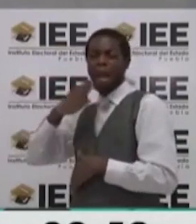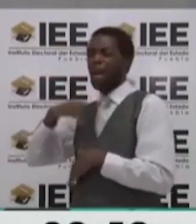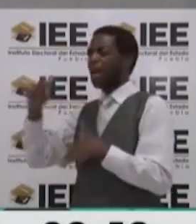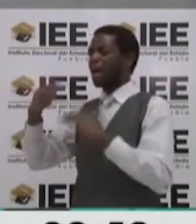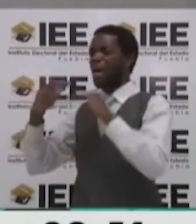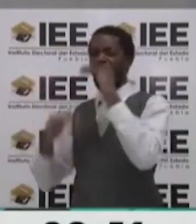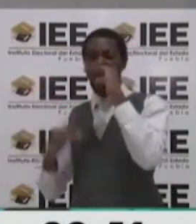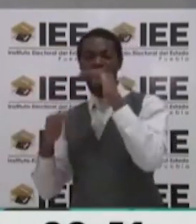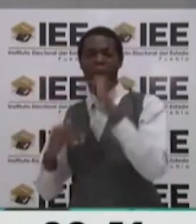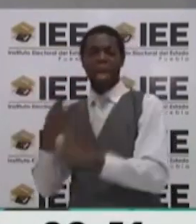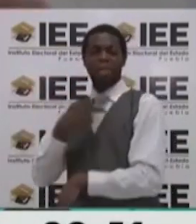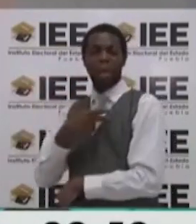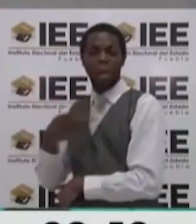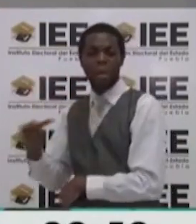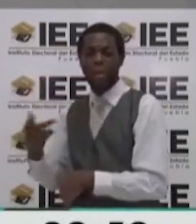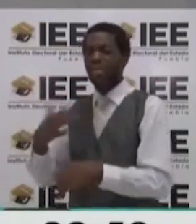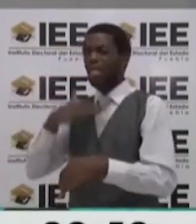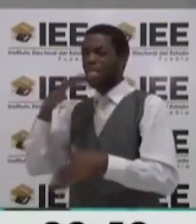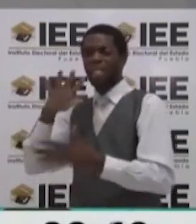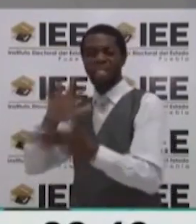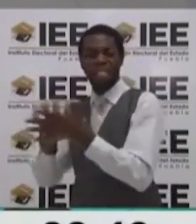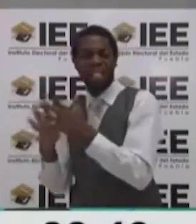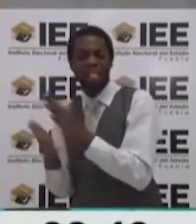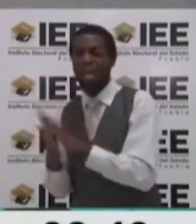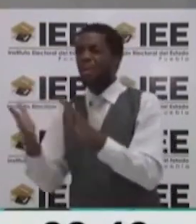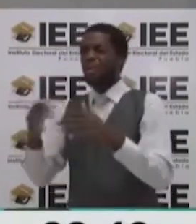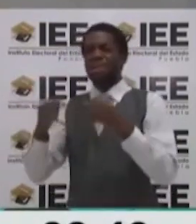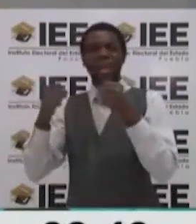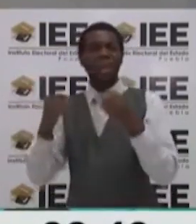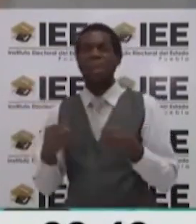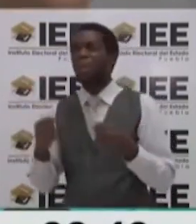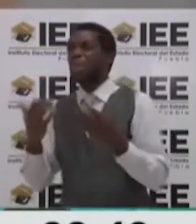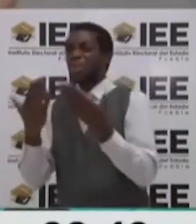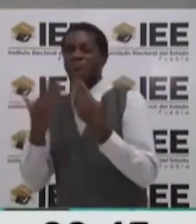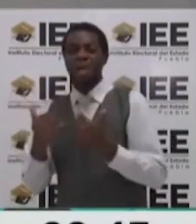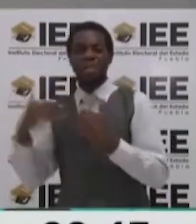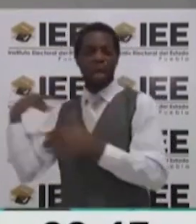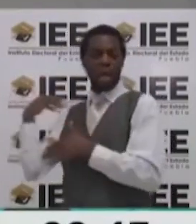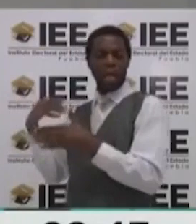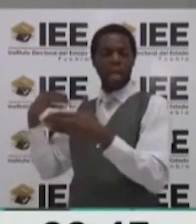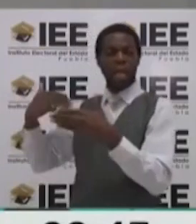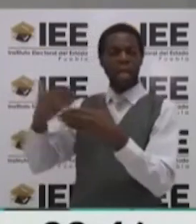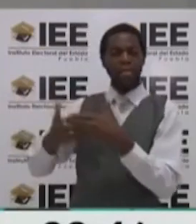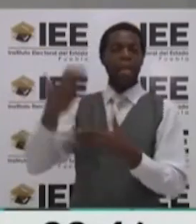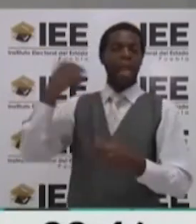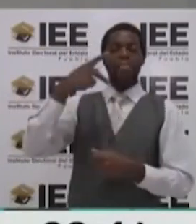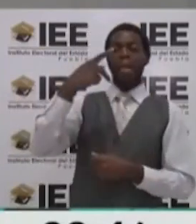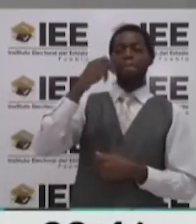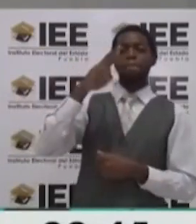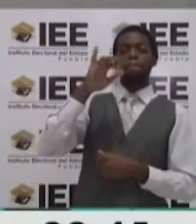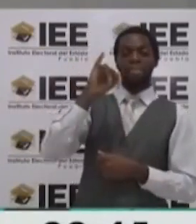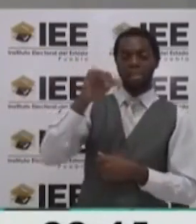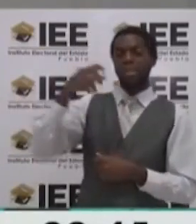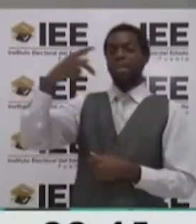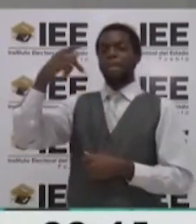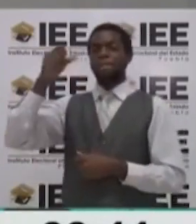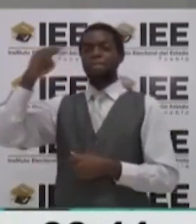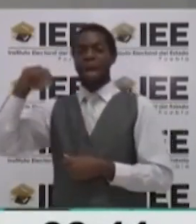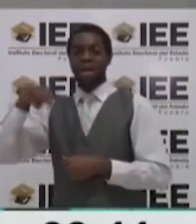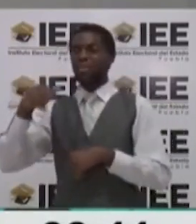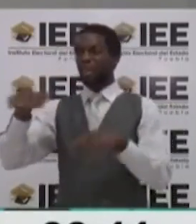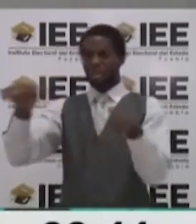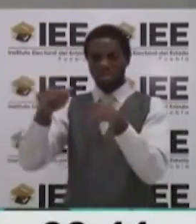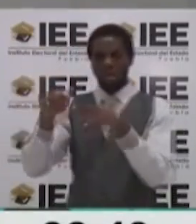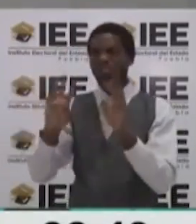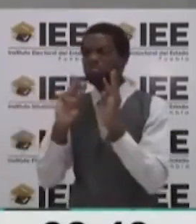de pobreza de corrupción de inseguridad de que se relacionarán los políticos del pri del pan con la delincuencia organizada